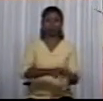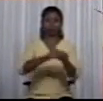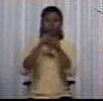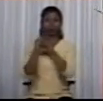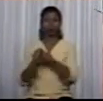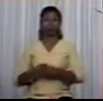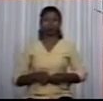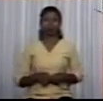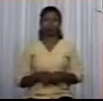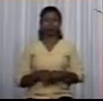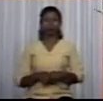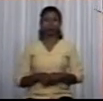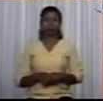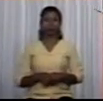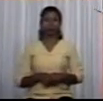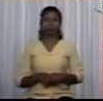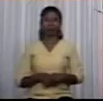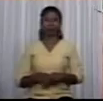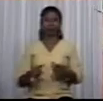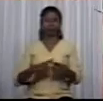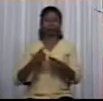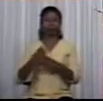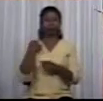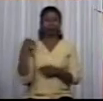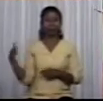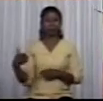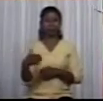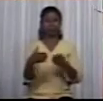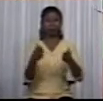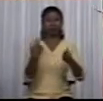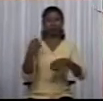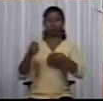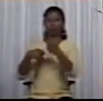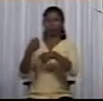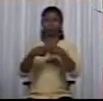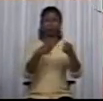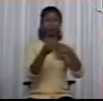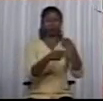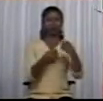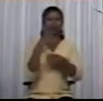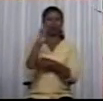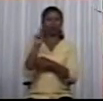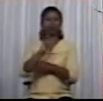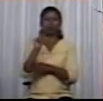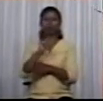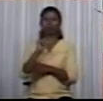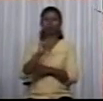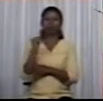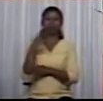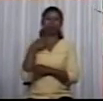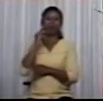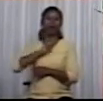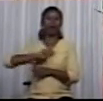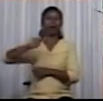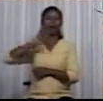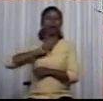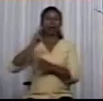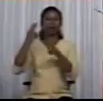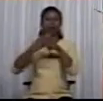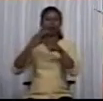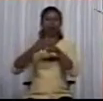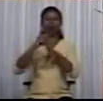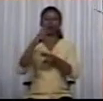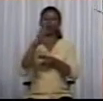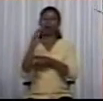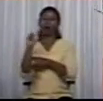así que Entonces mi papá me mandaba vender dos pescados acá a este lado y yo vendía a 4 reales. Y yo gritaba, los roncadores, los roncadores. Y Gilberto Martínez